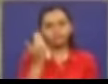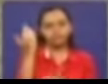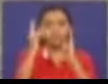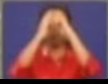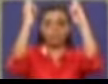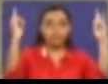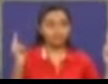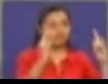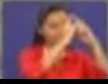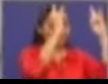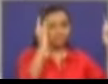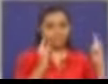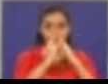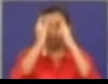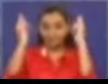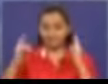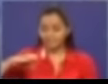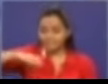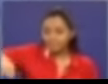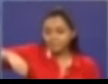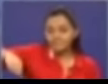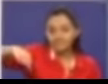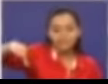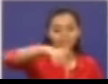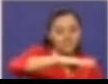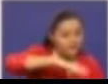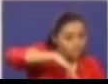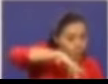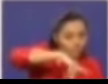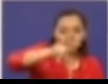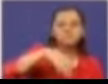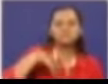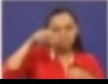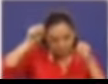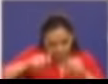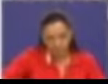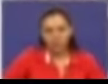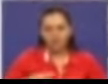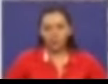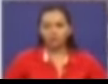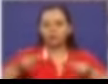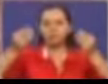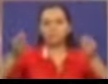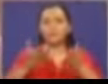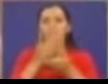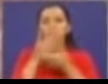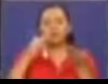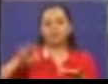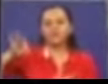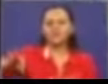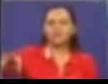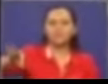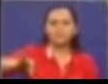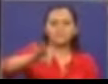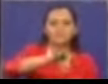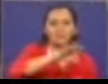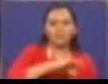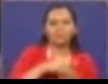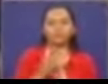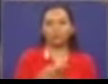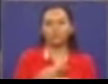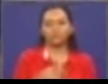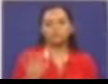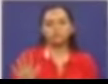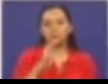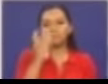invernaderos, los mejores de América Latina, estamos en capacidad de proveer la mejor semilla a todos los productores de